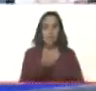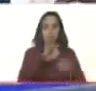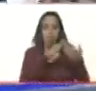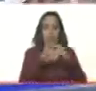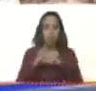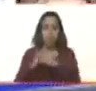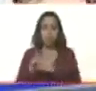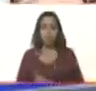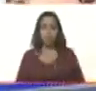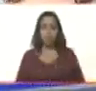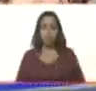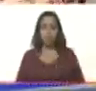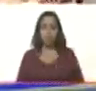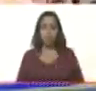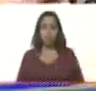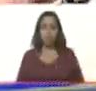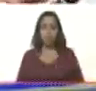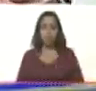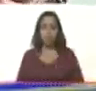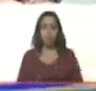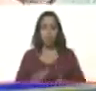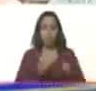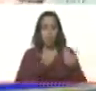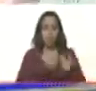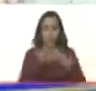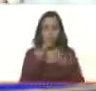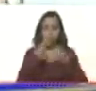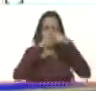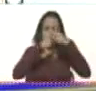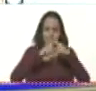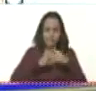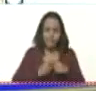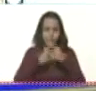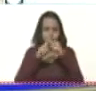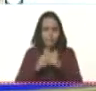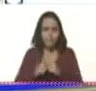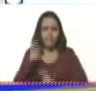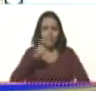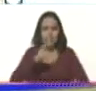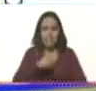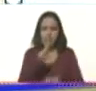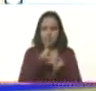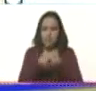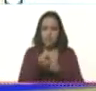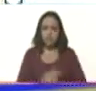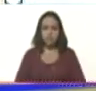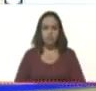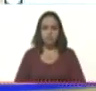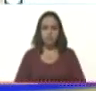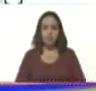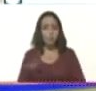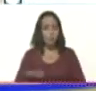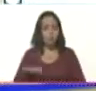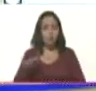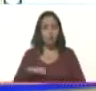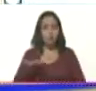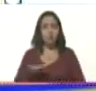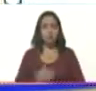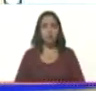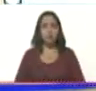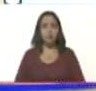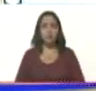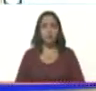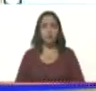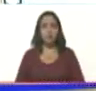encarga, que hiciera los cálculos de la necesidad, que es importante. Y los trabajos...